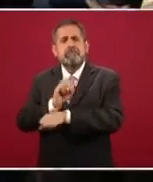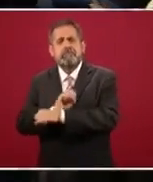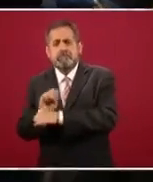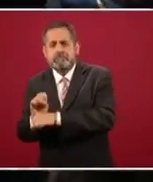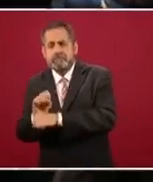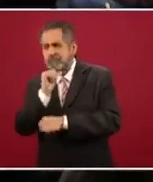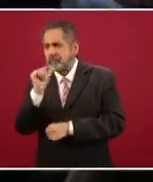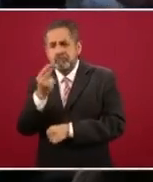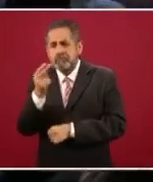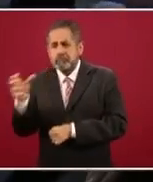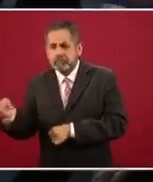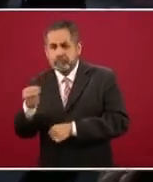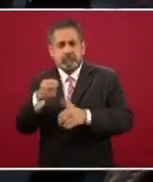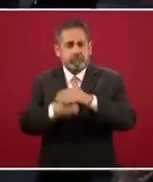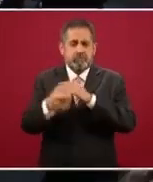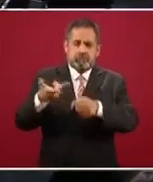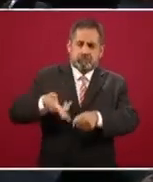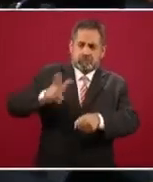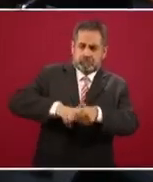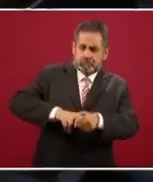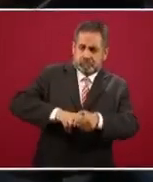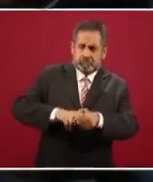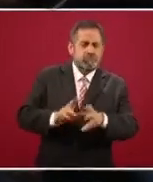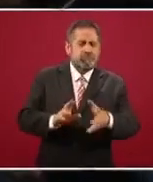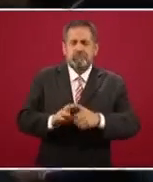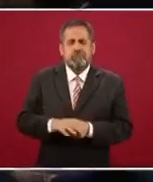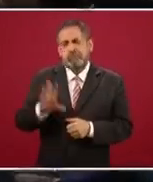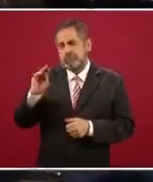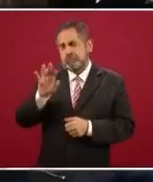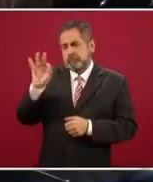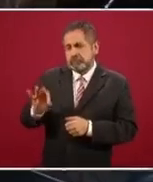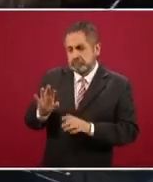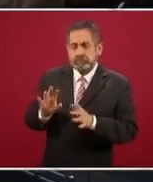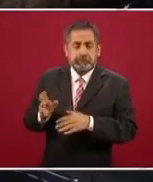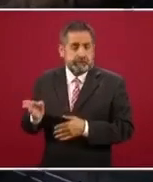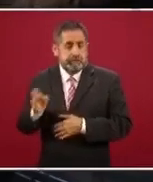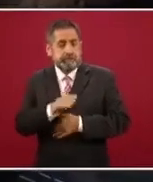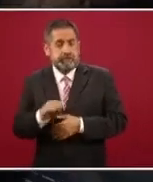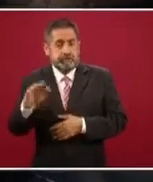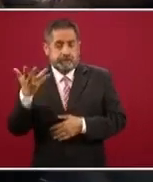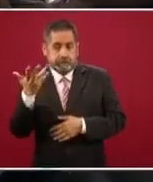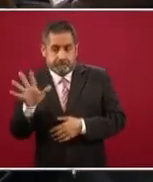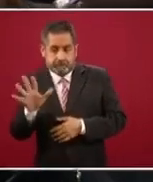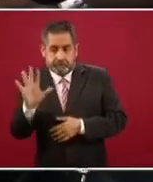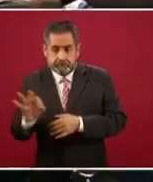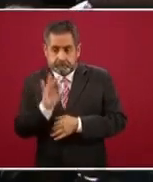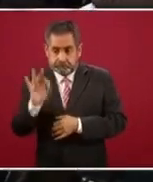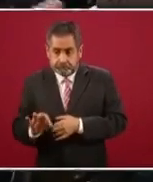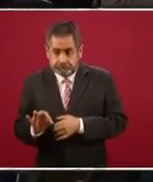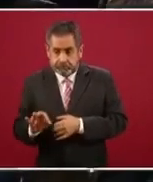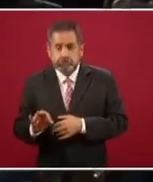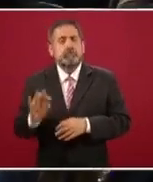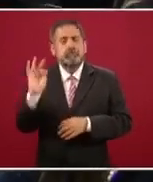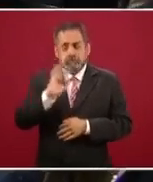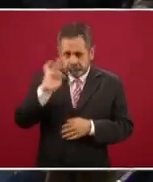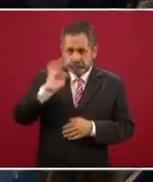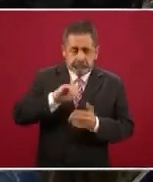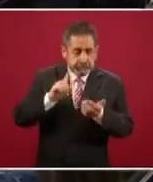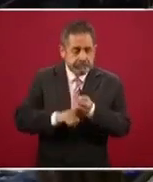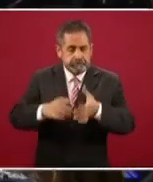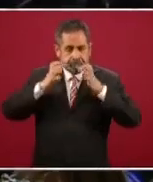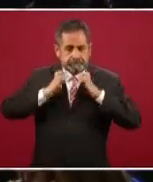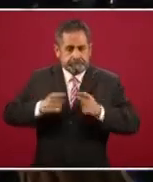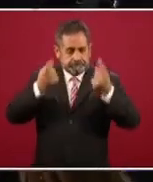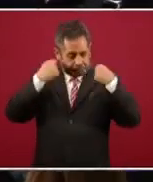necesita hospitalizar a nadie de esos 90%. Ahora, 10% sí podrían tener si tienen condiciones